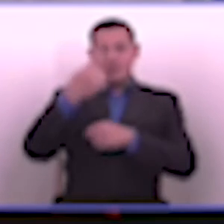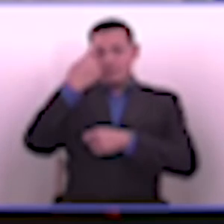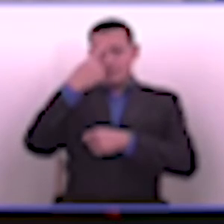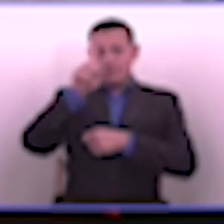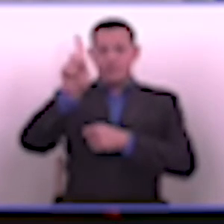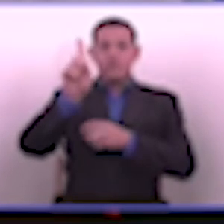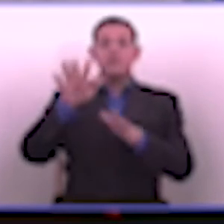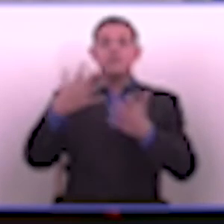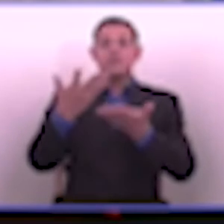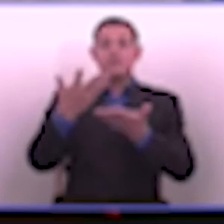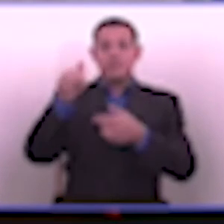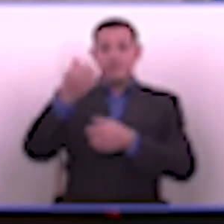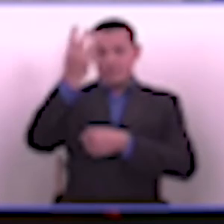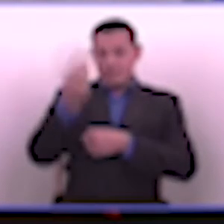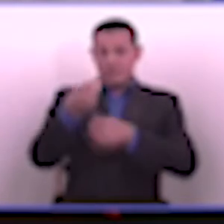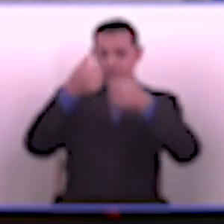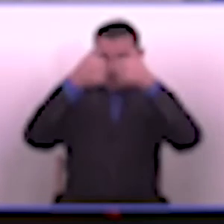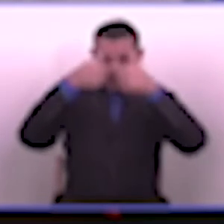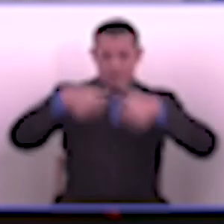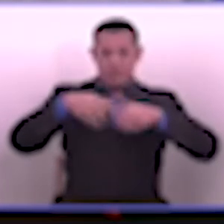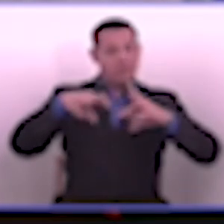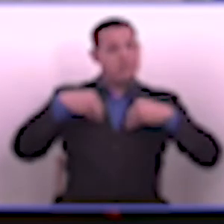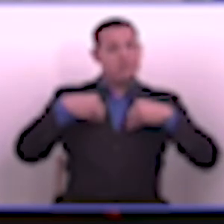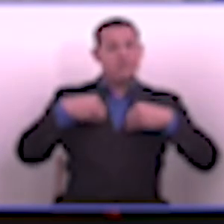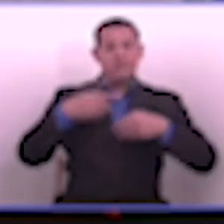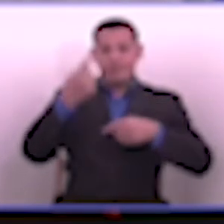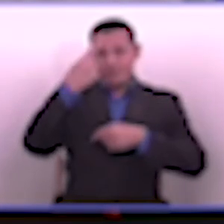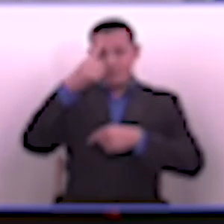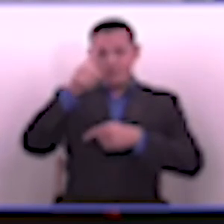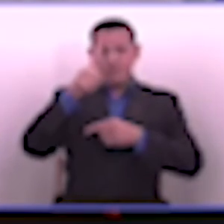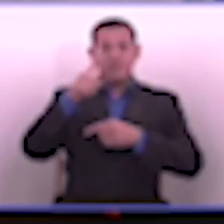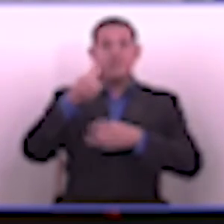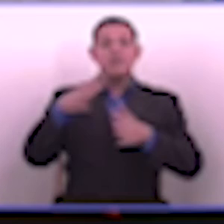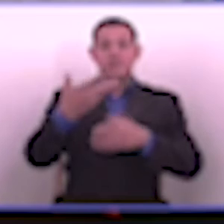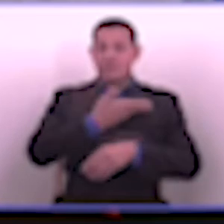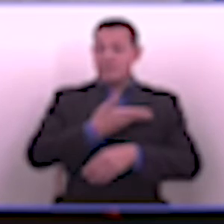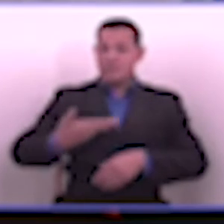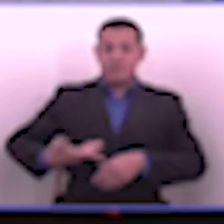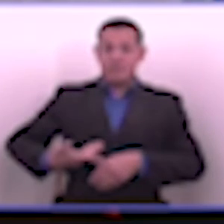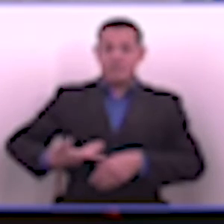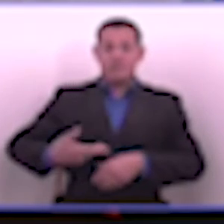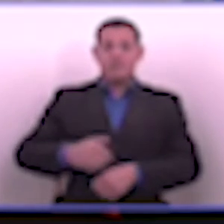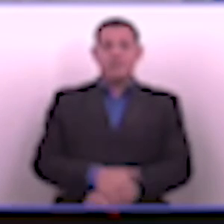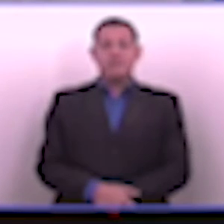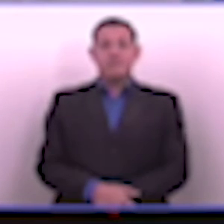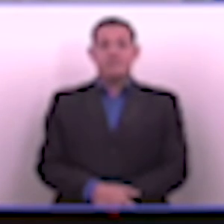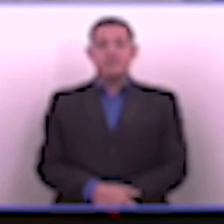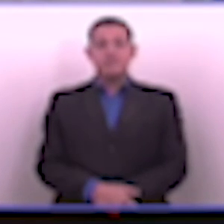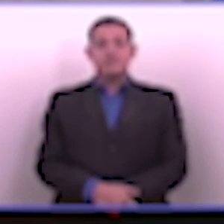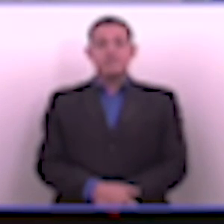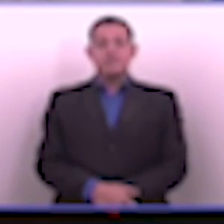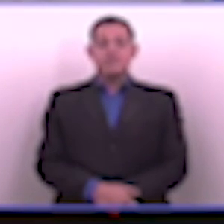que este día vamos a aprobar y que es iniciativa precisamente del presidente de la república